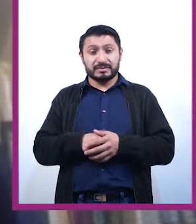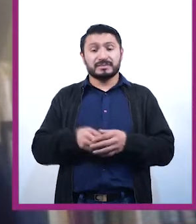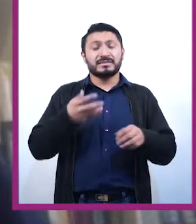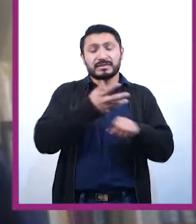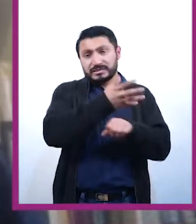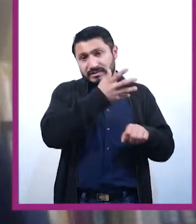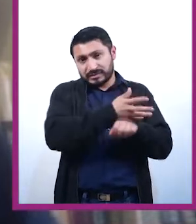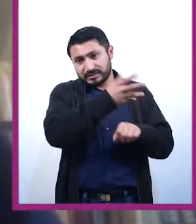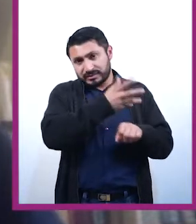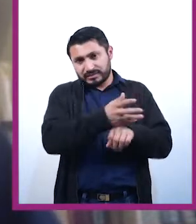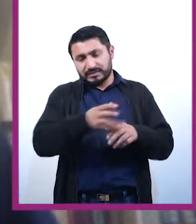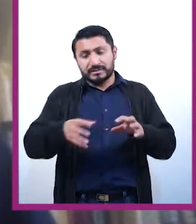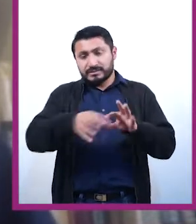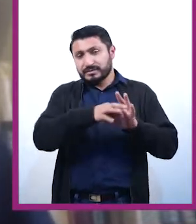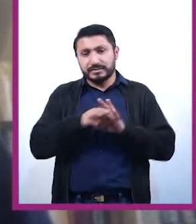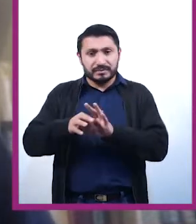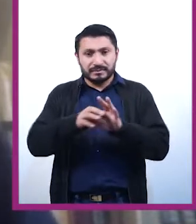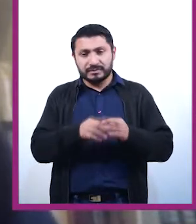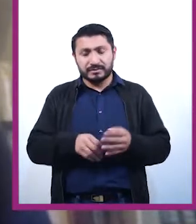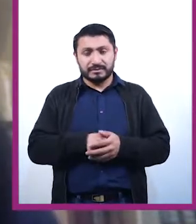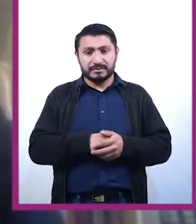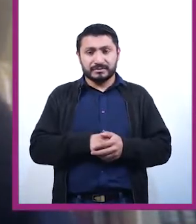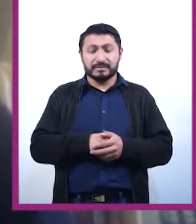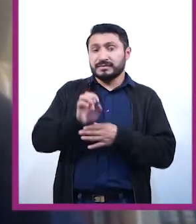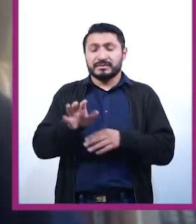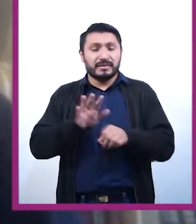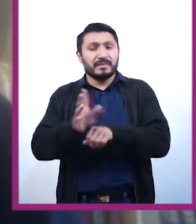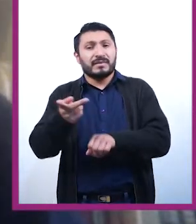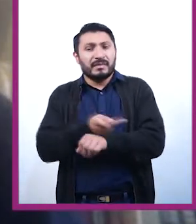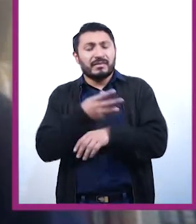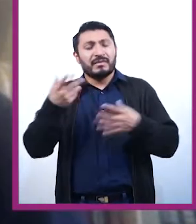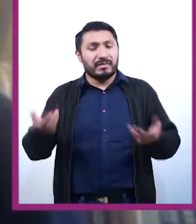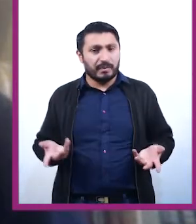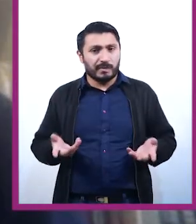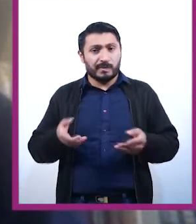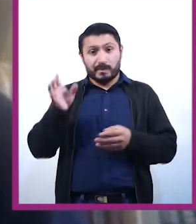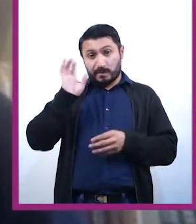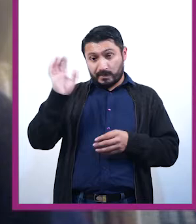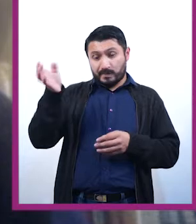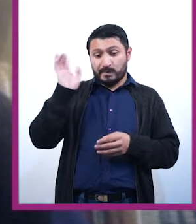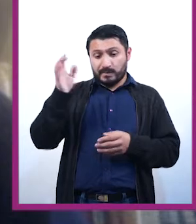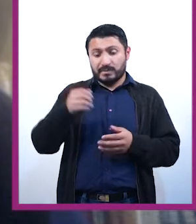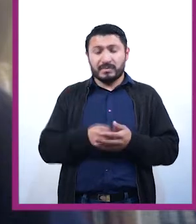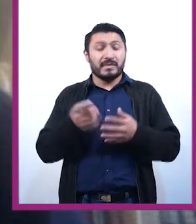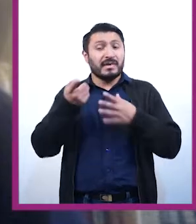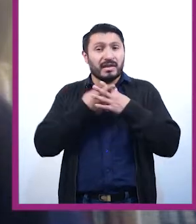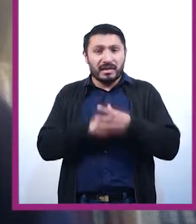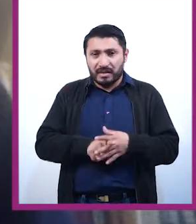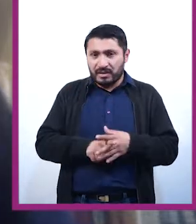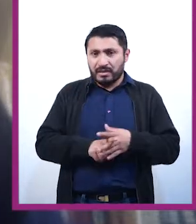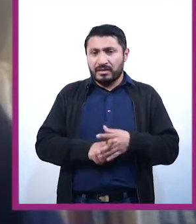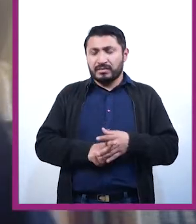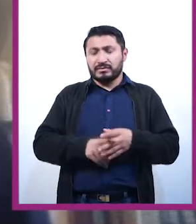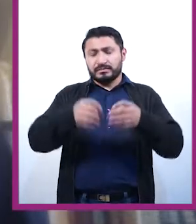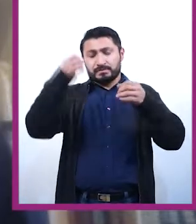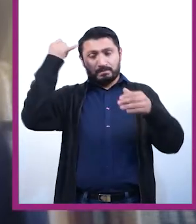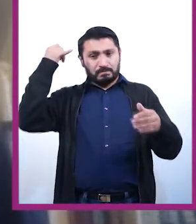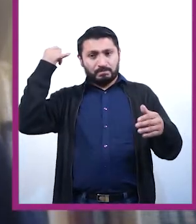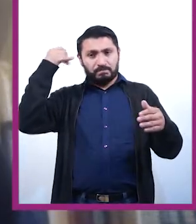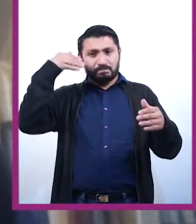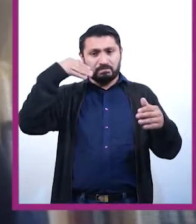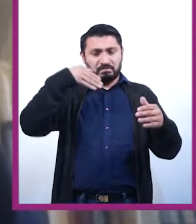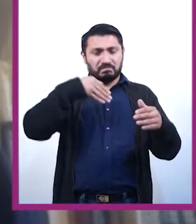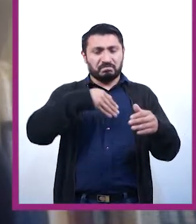Federal Reserve de los estados de la Unión. Entonces, lo que pasó es que cuando empezó